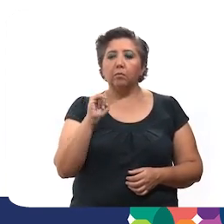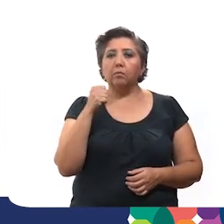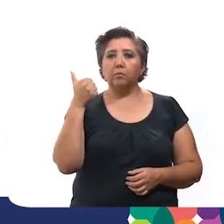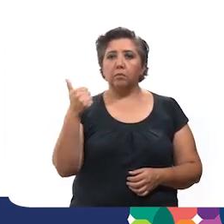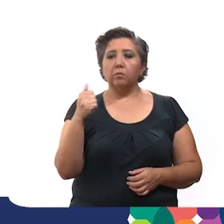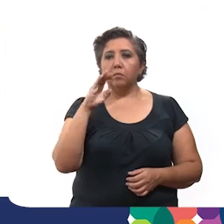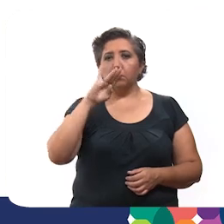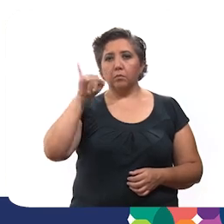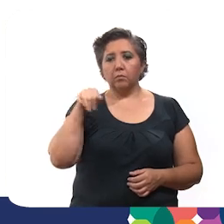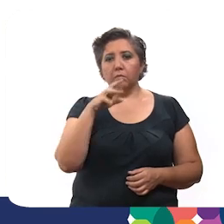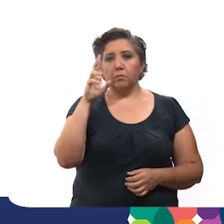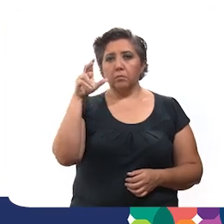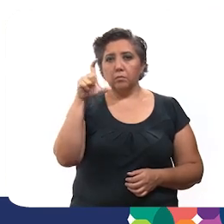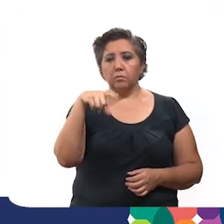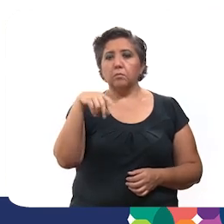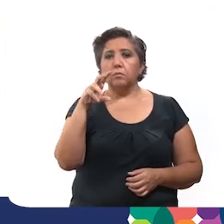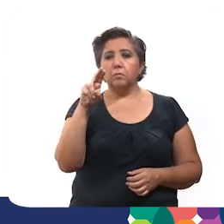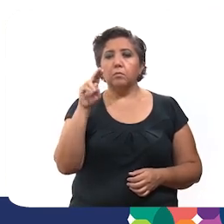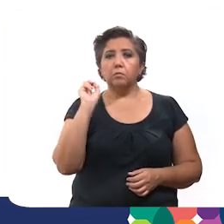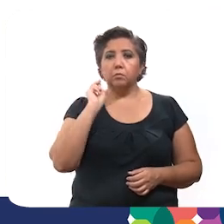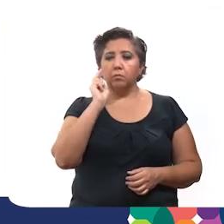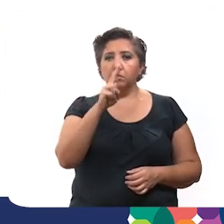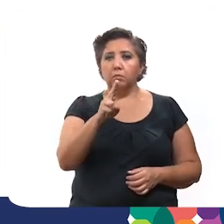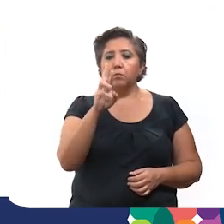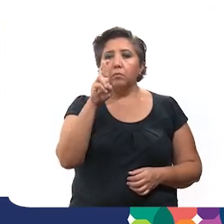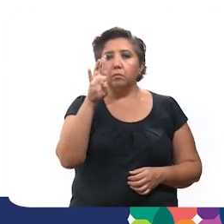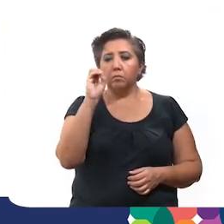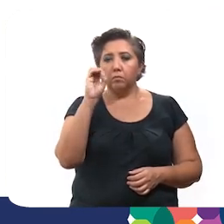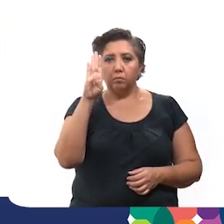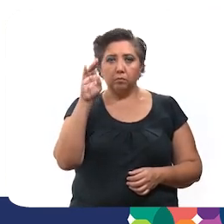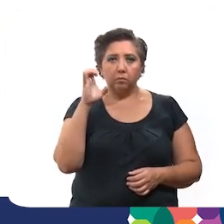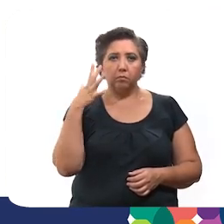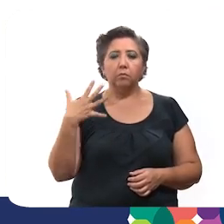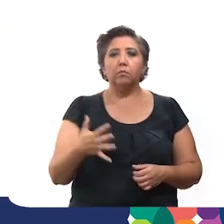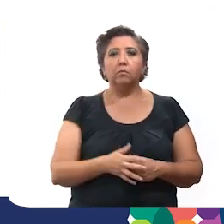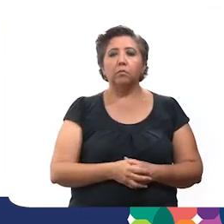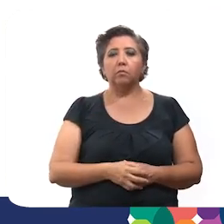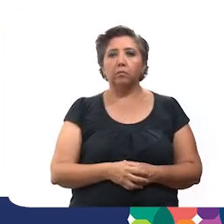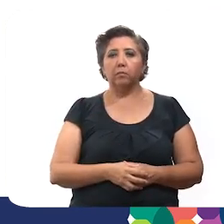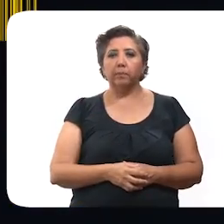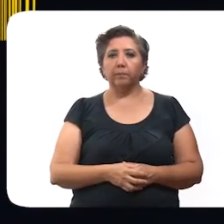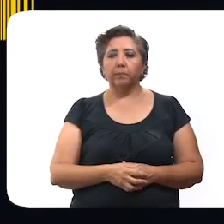6, Bojorques, Felipe Carrillo Puerto Norte y Robla Agrícola 5.